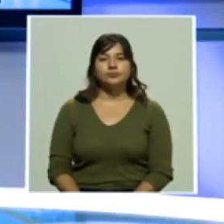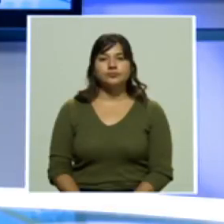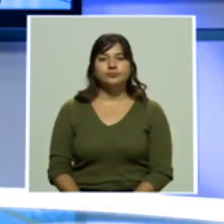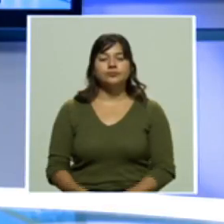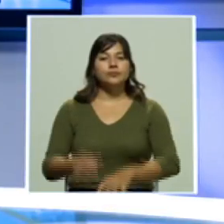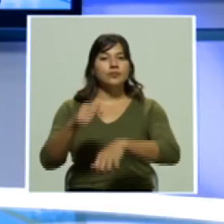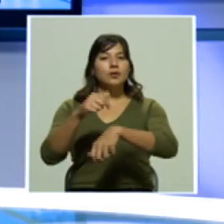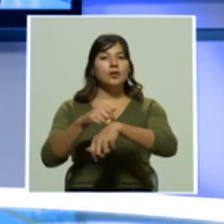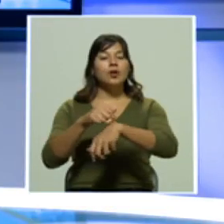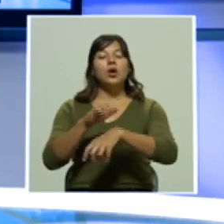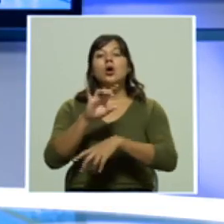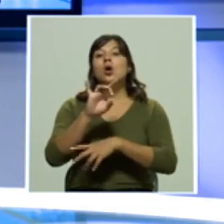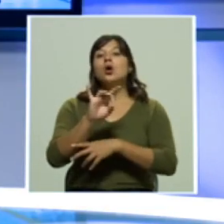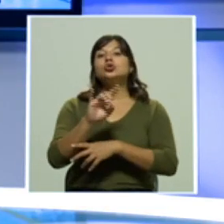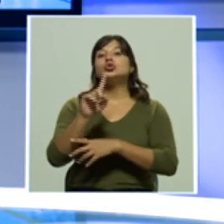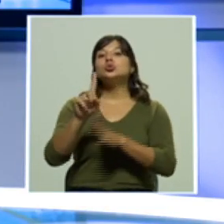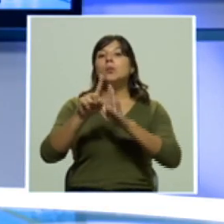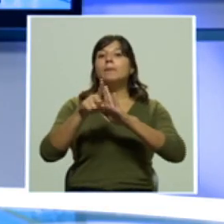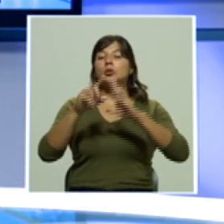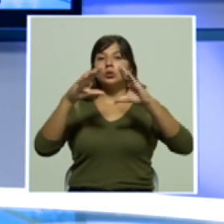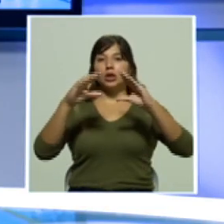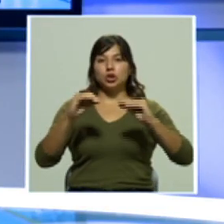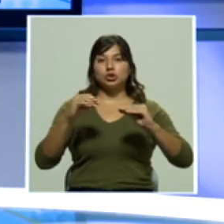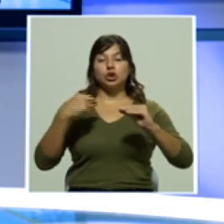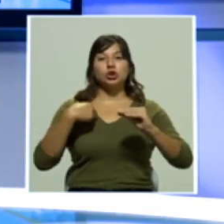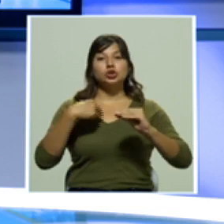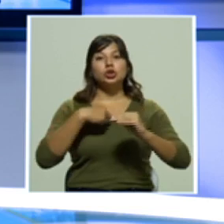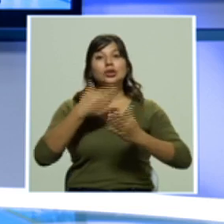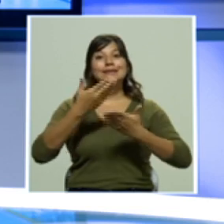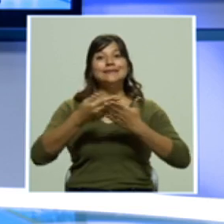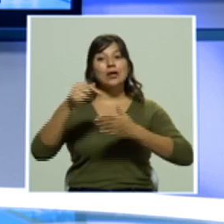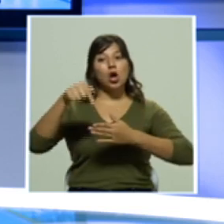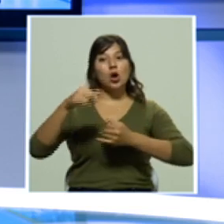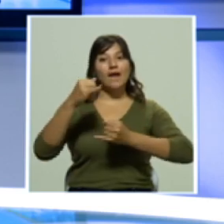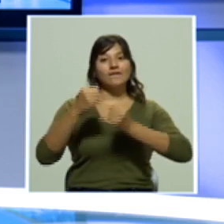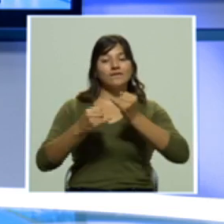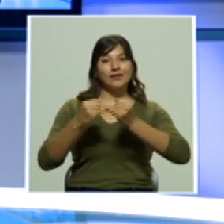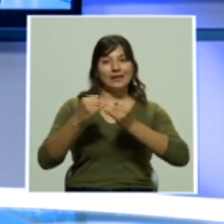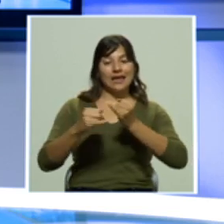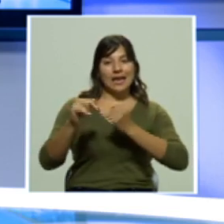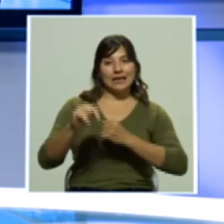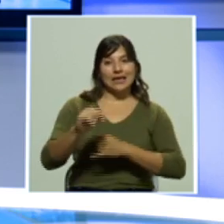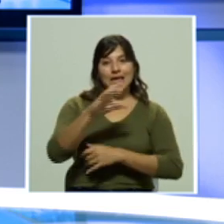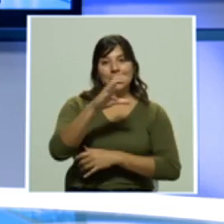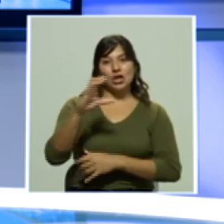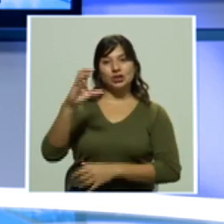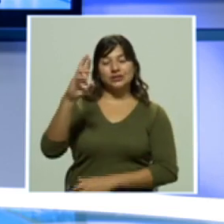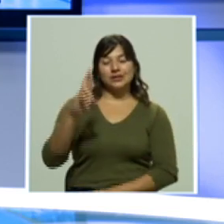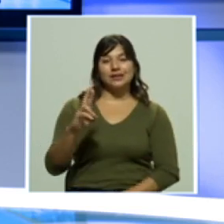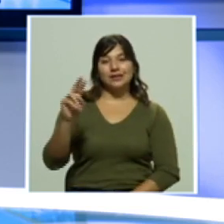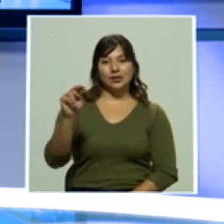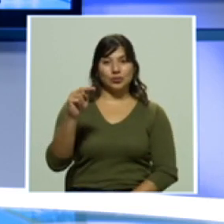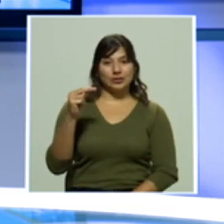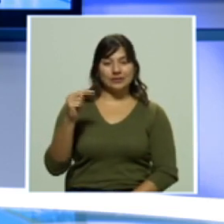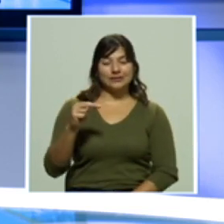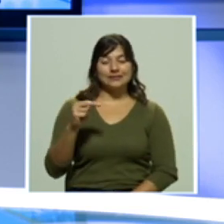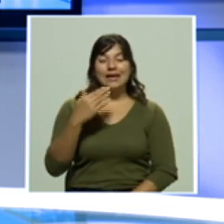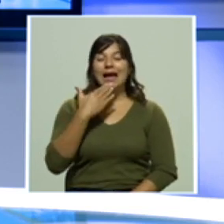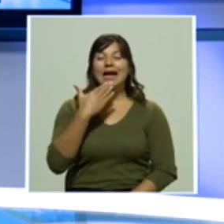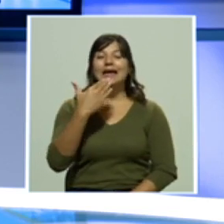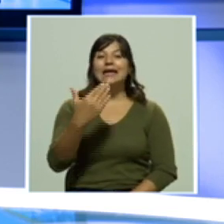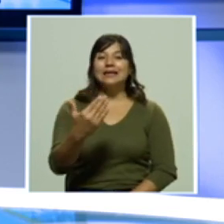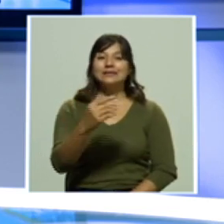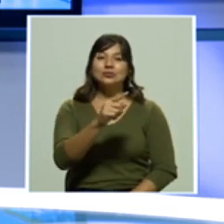A las 8 de la noche con 1 minuto llegamos por hoy al final de esta edición estelar de Costa Rica Noticias.